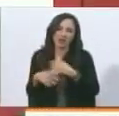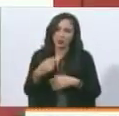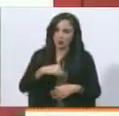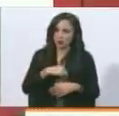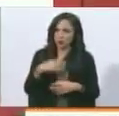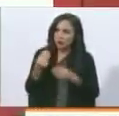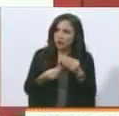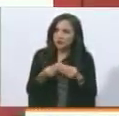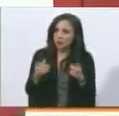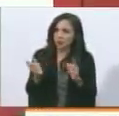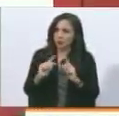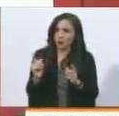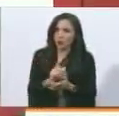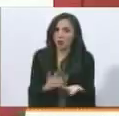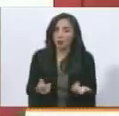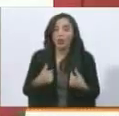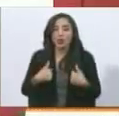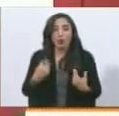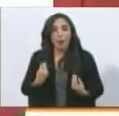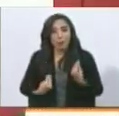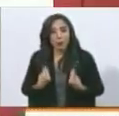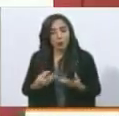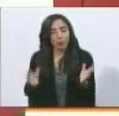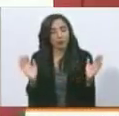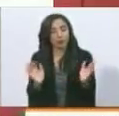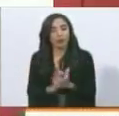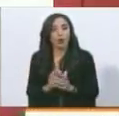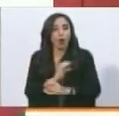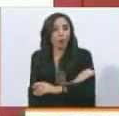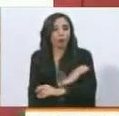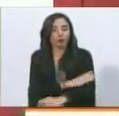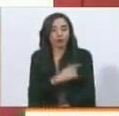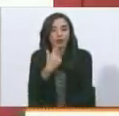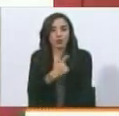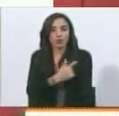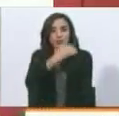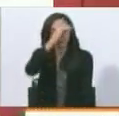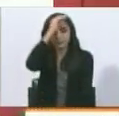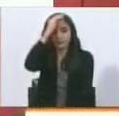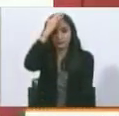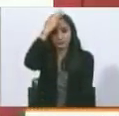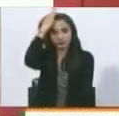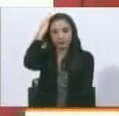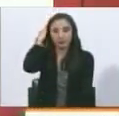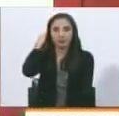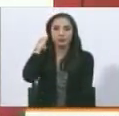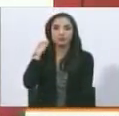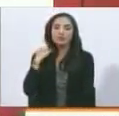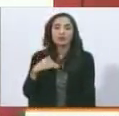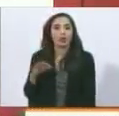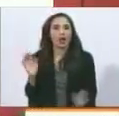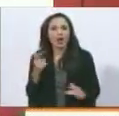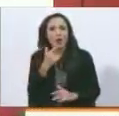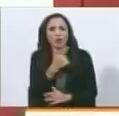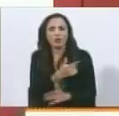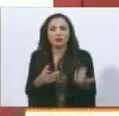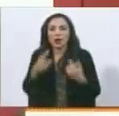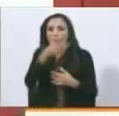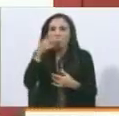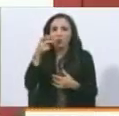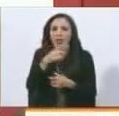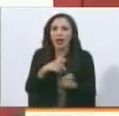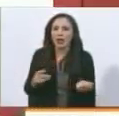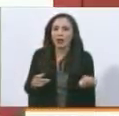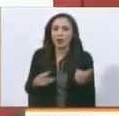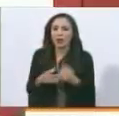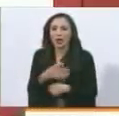eso. Y a mí me preocupa que la derecha diga, fíjense cómo es la derecha de perversa. No, estaba drogado, lo drogaron. ¿Y